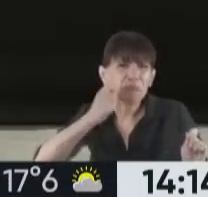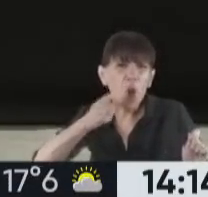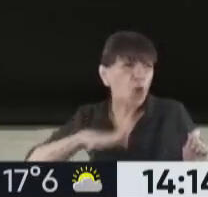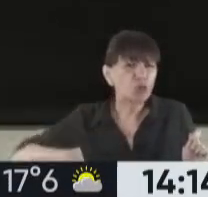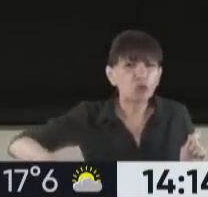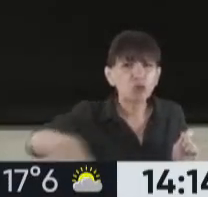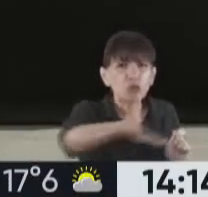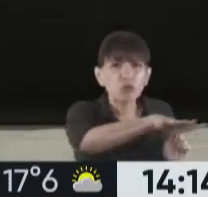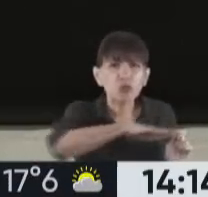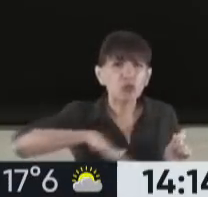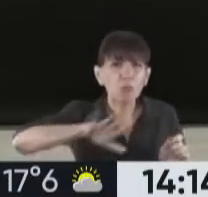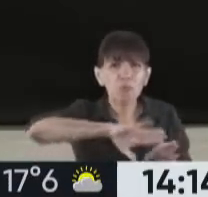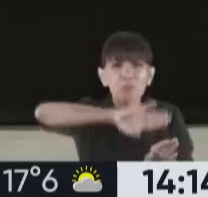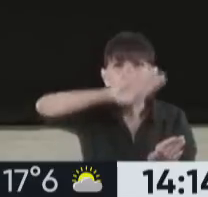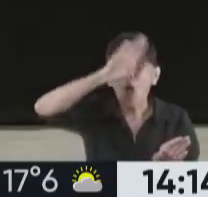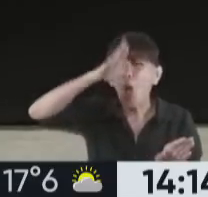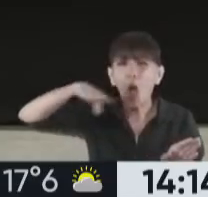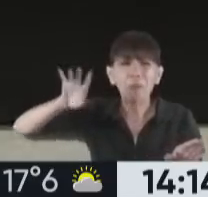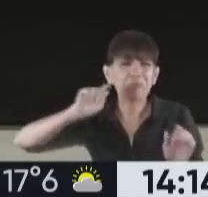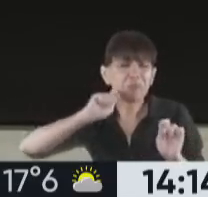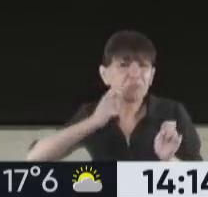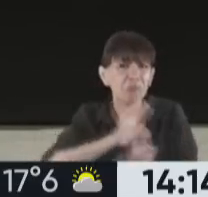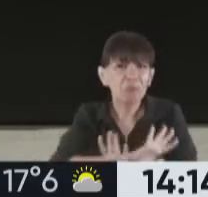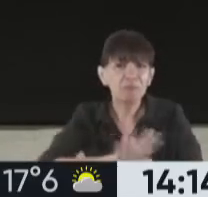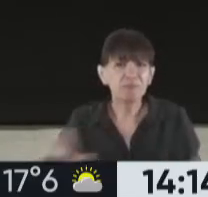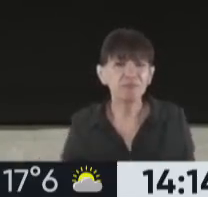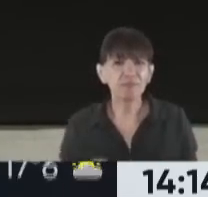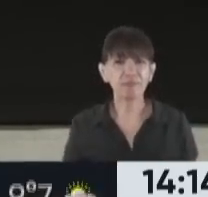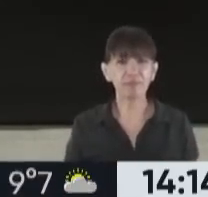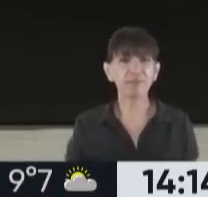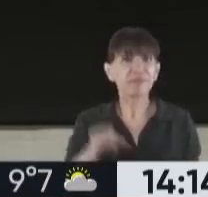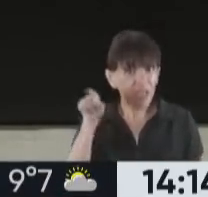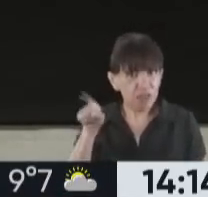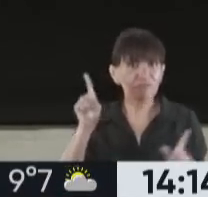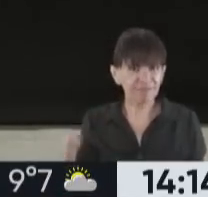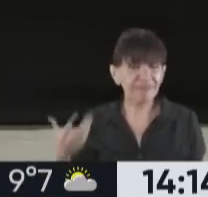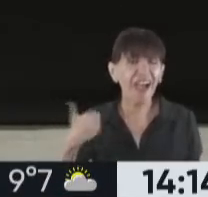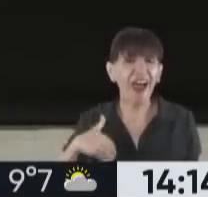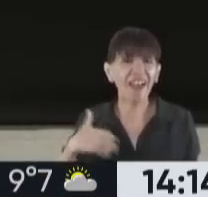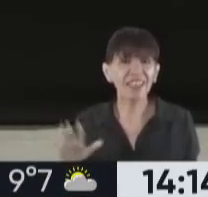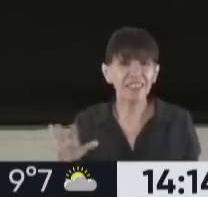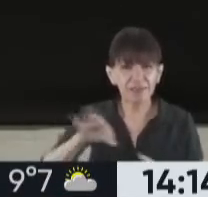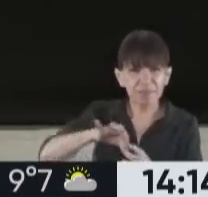entorno que son estas montañas increíbles. Esto es la Argentina, a